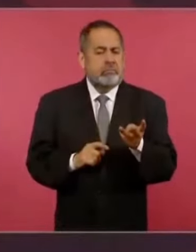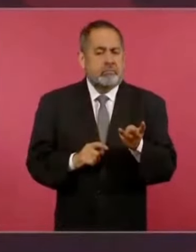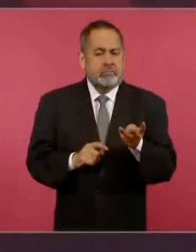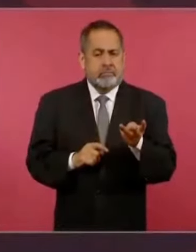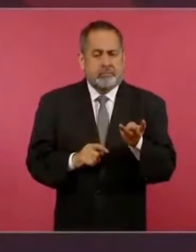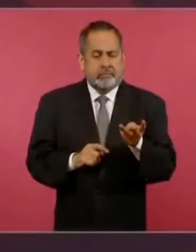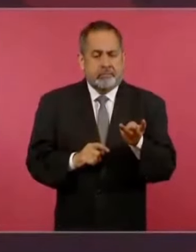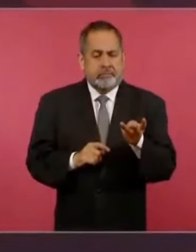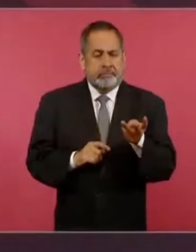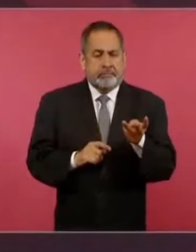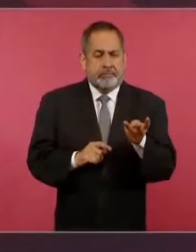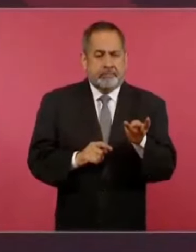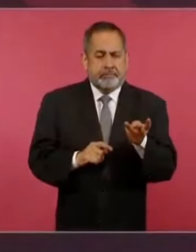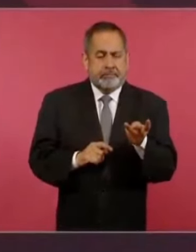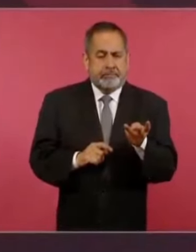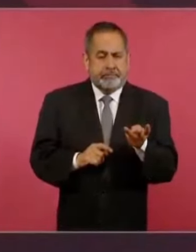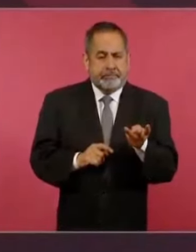el